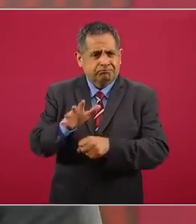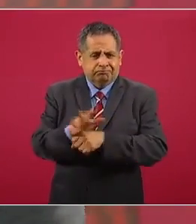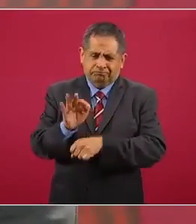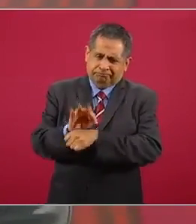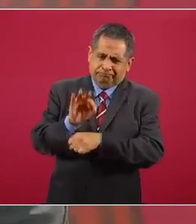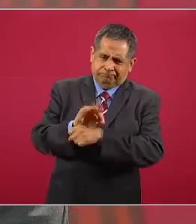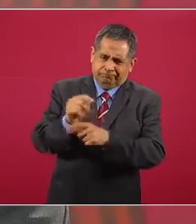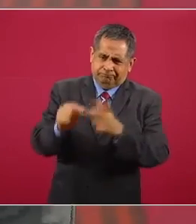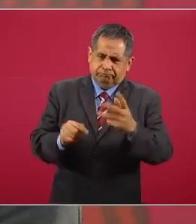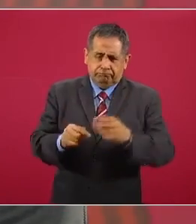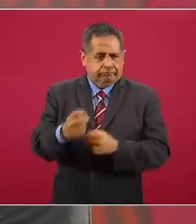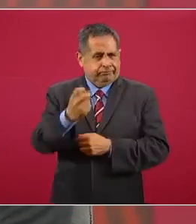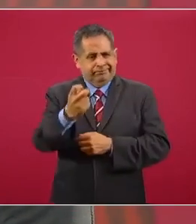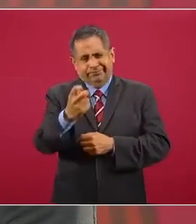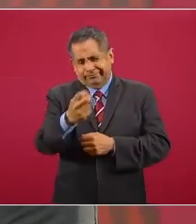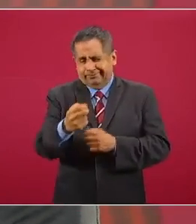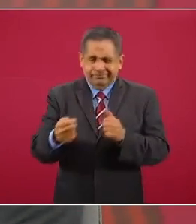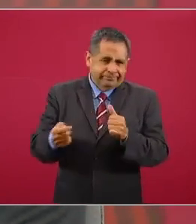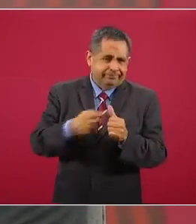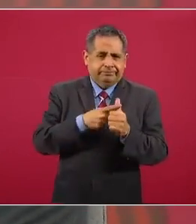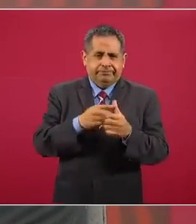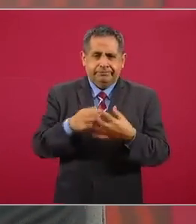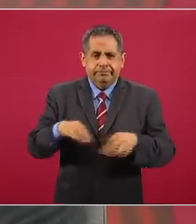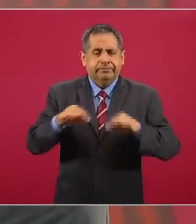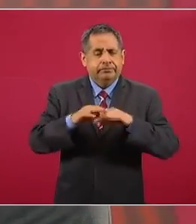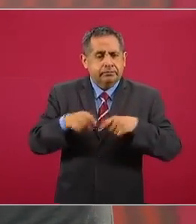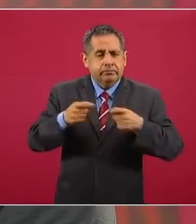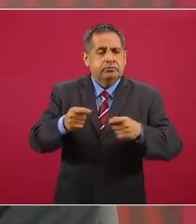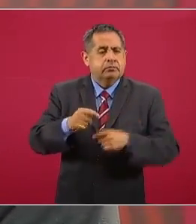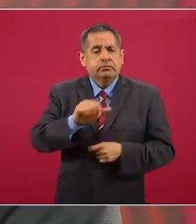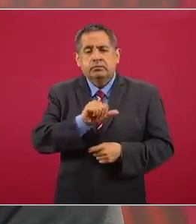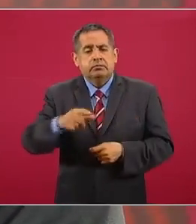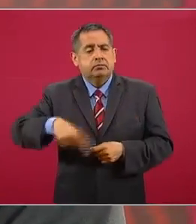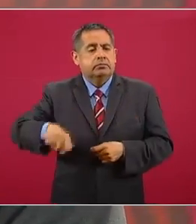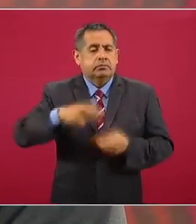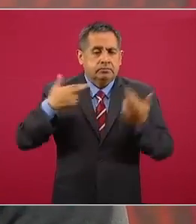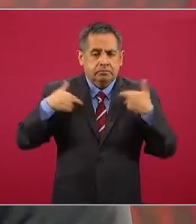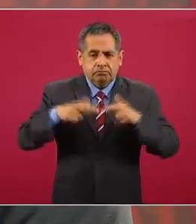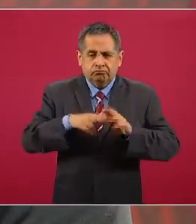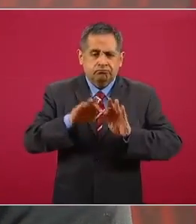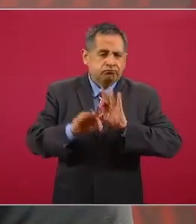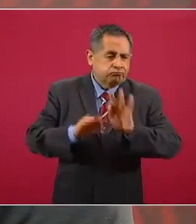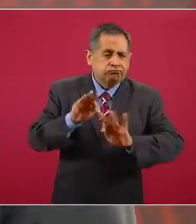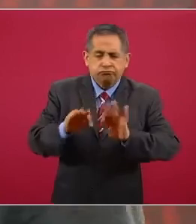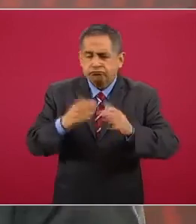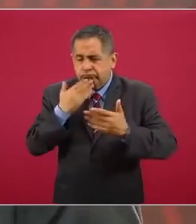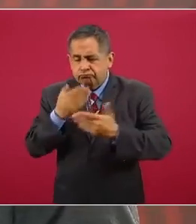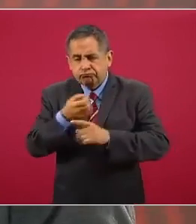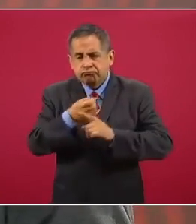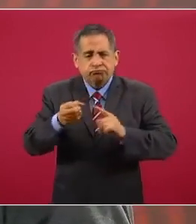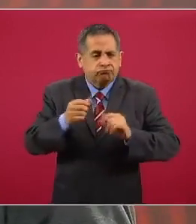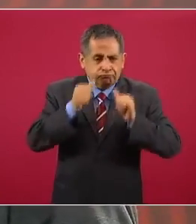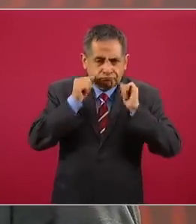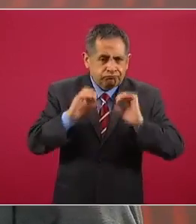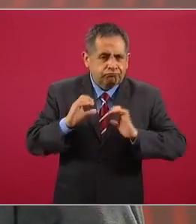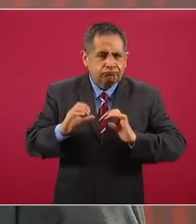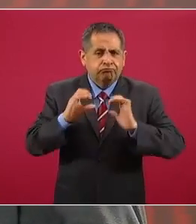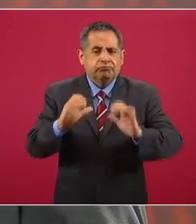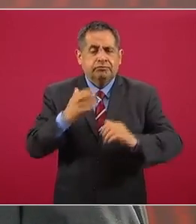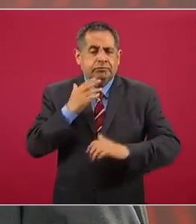Entonces, lo primero es eso, buen trato a las maestras, a los maestros,